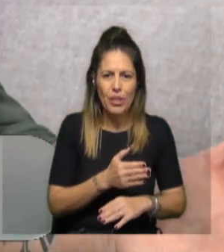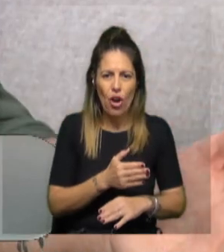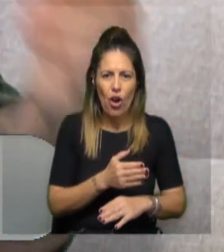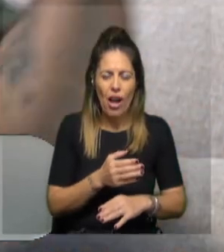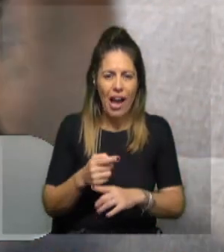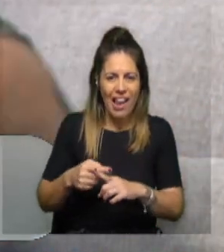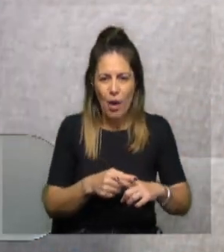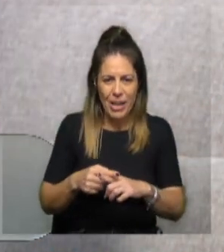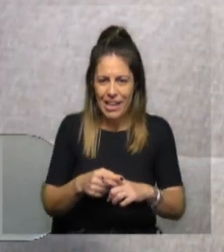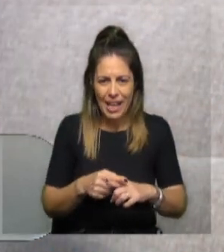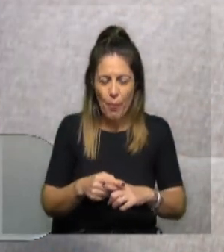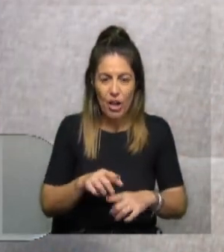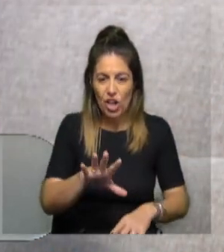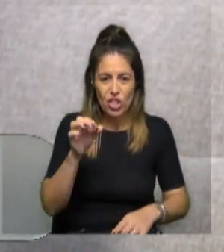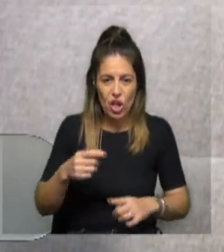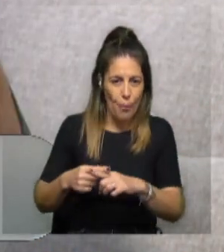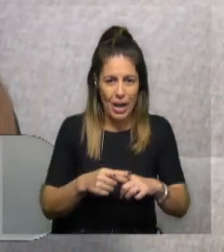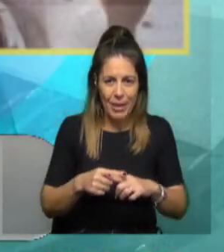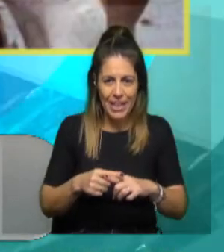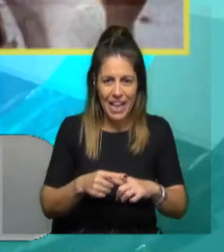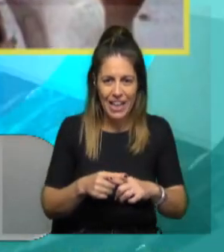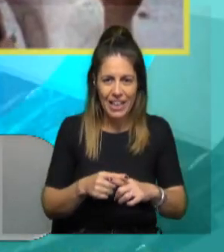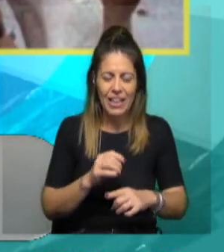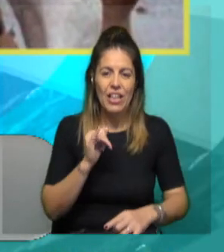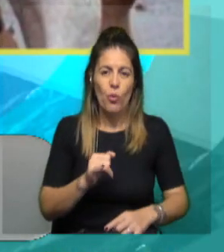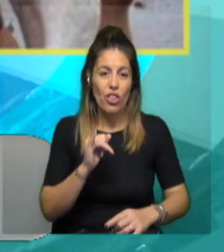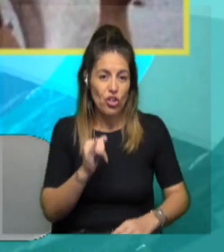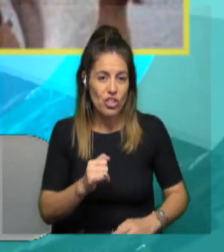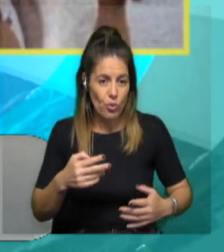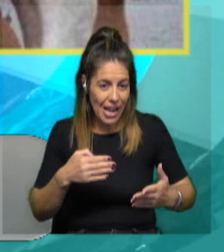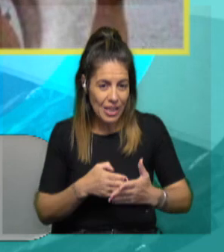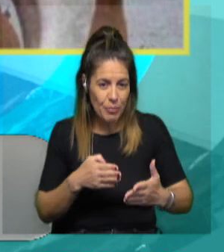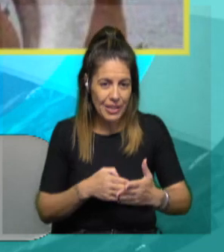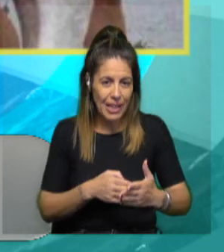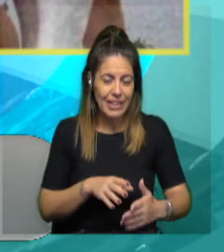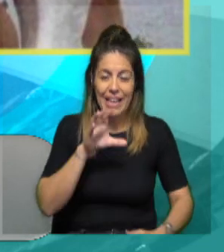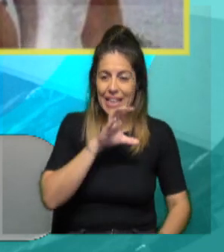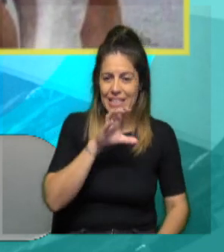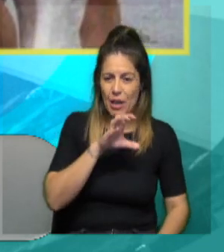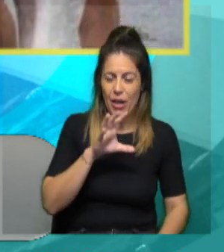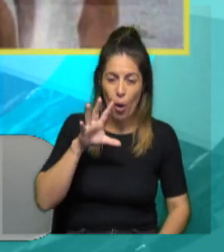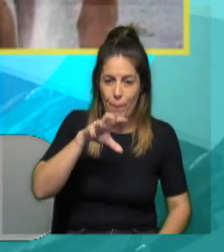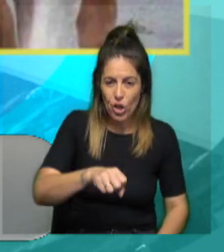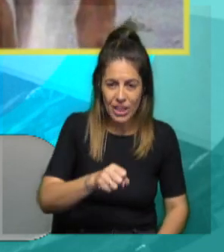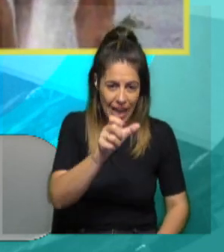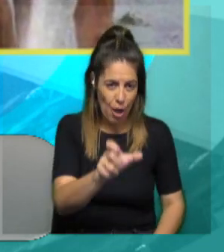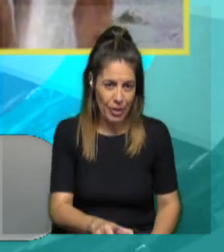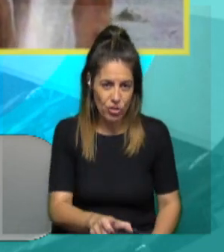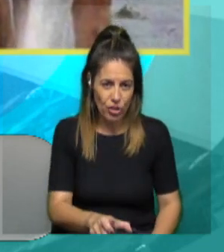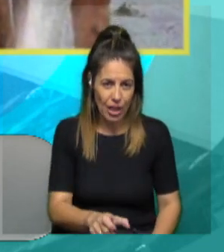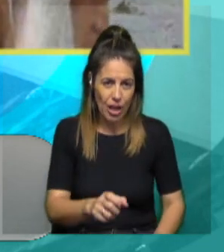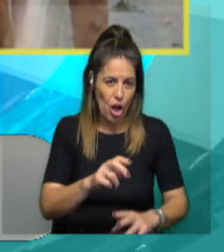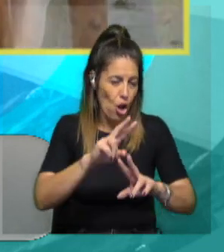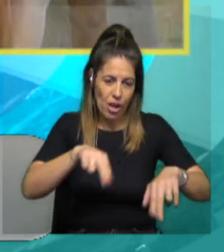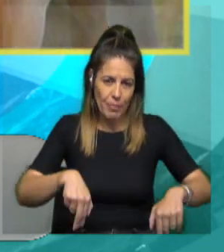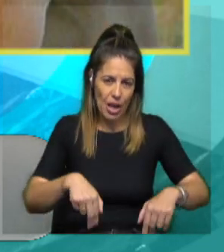pelear. Sin embargo, cuando sí tenían una limitante, que era que si el perro se mordía a las personas, lo